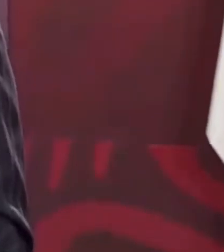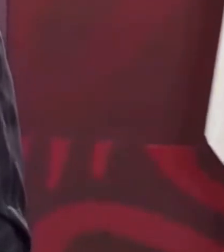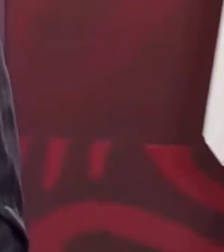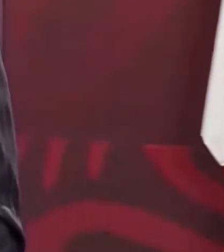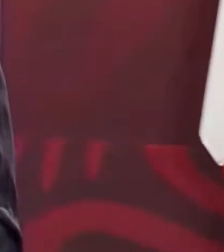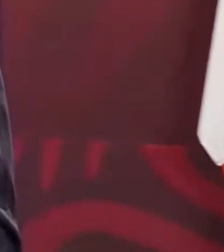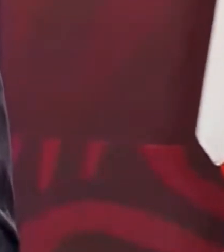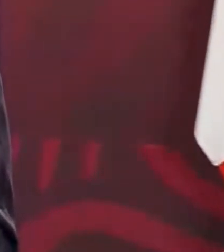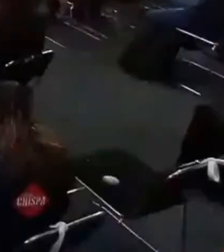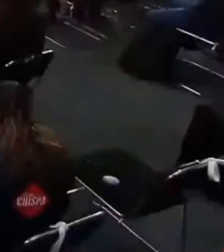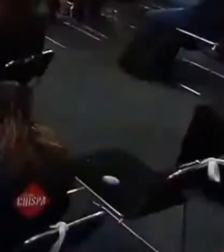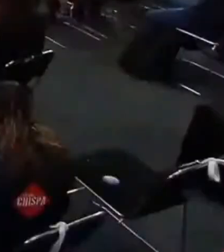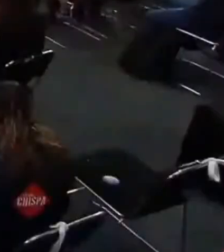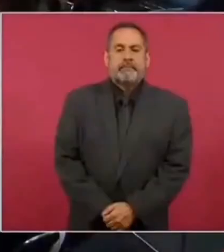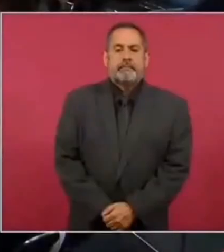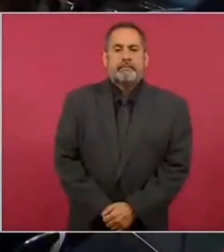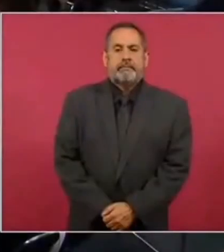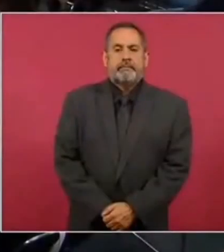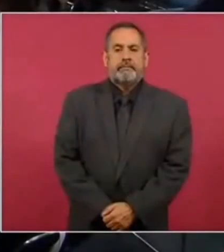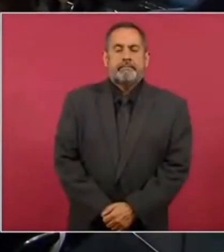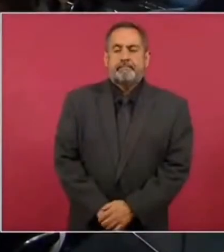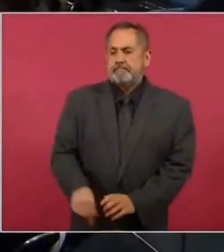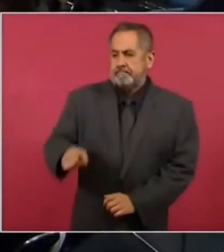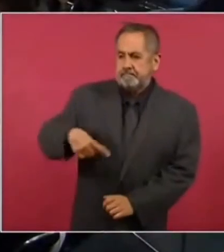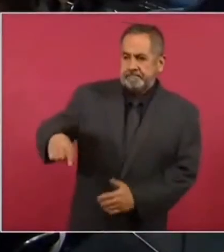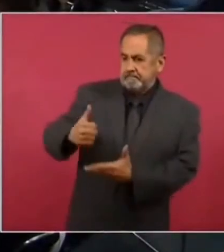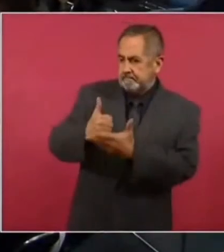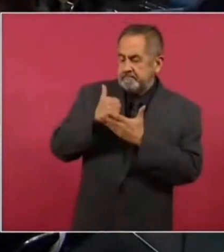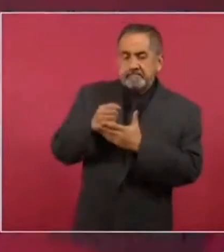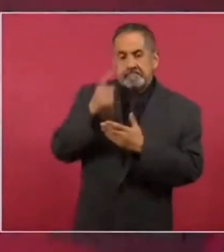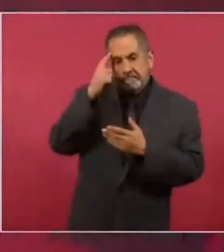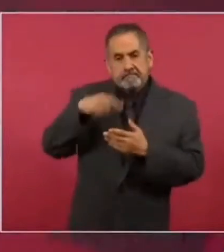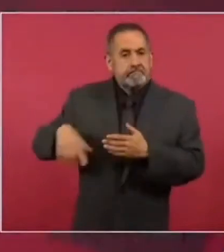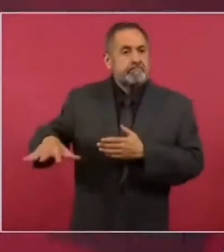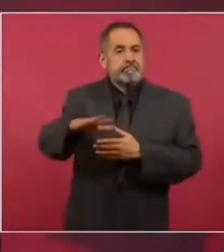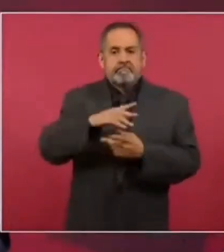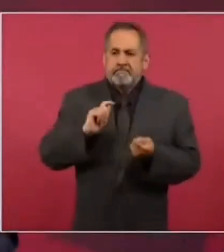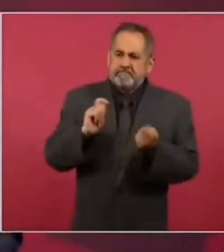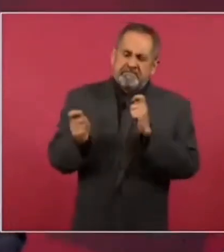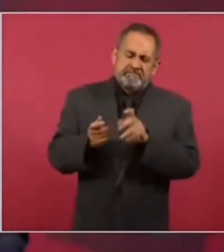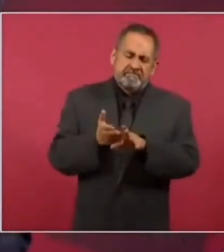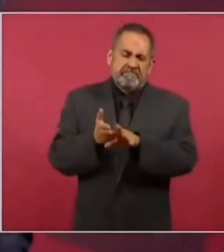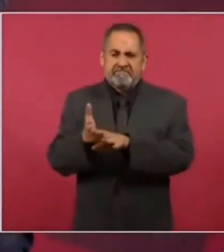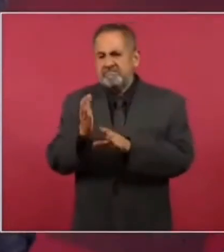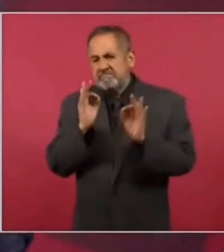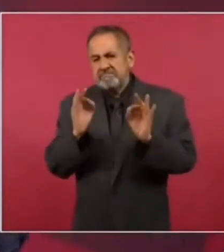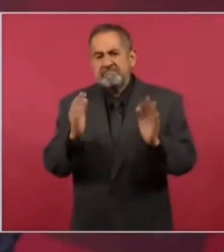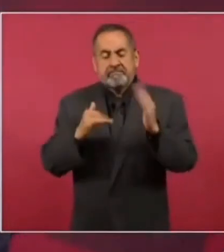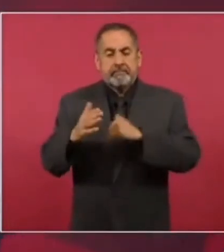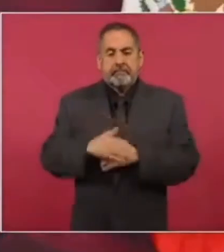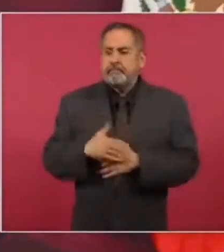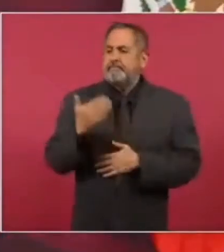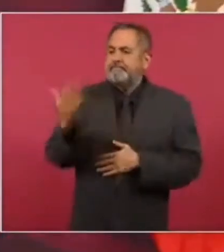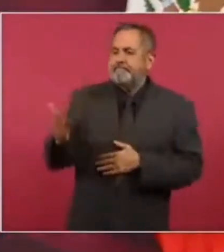transformación en beneficio de nuestro pueblo. Por eso termino diciendo